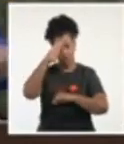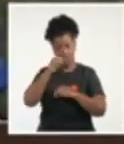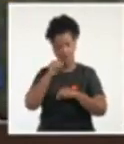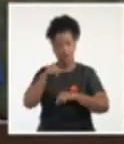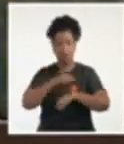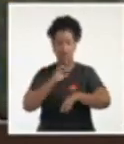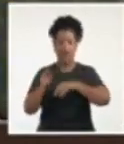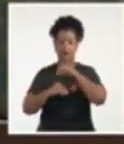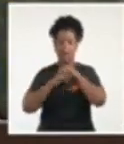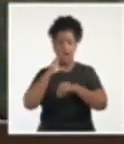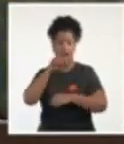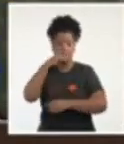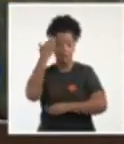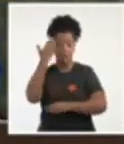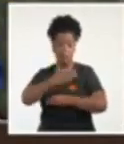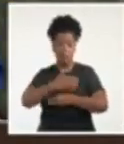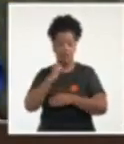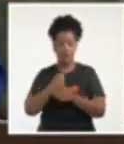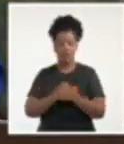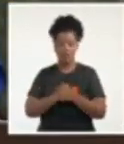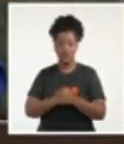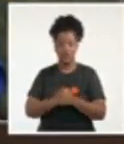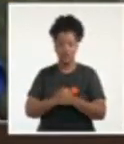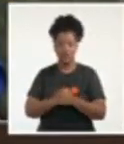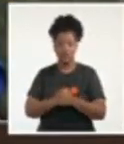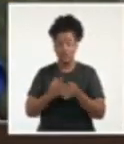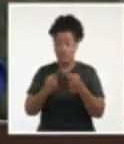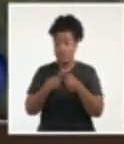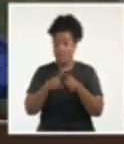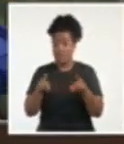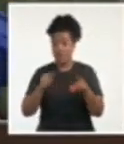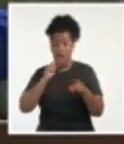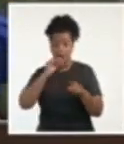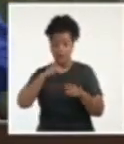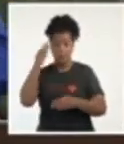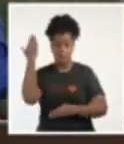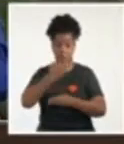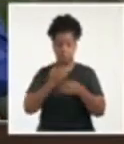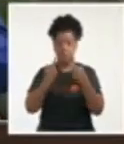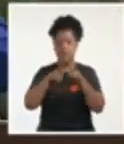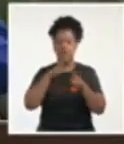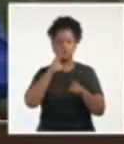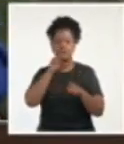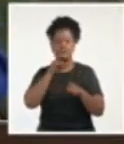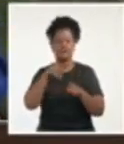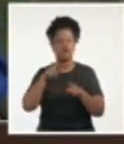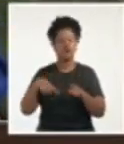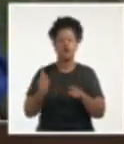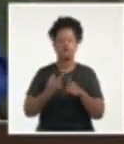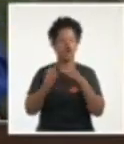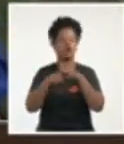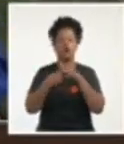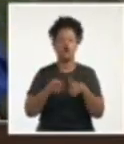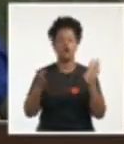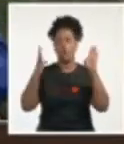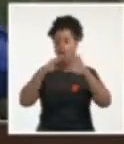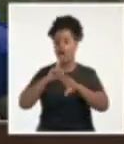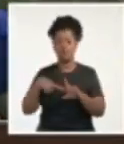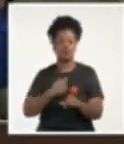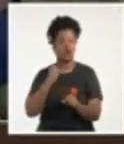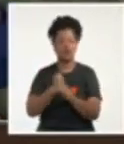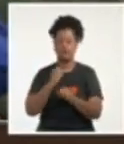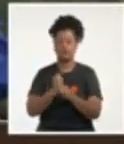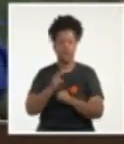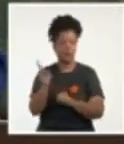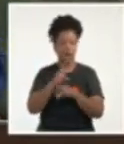hablan de bloqueo y de condena al bloqueo, pero dicen que nosotros no buscamos una solución política elevada